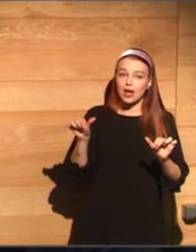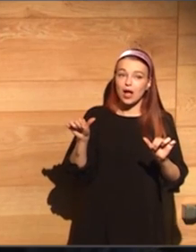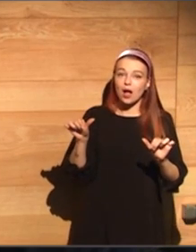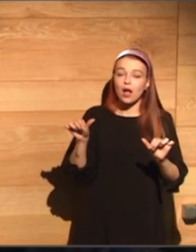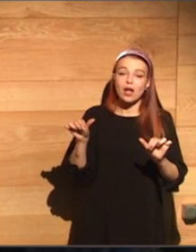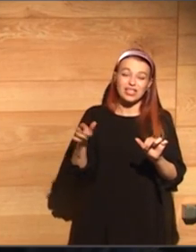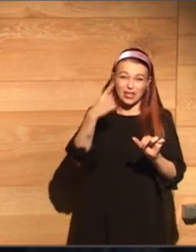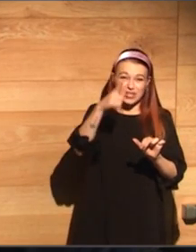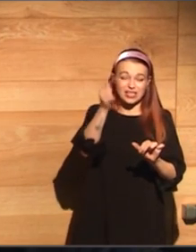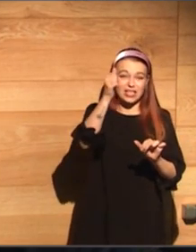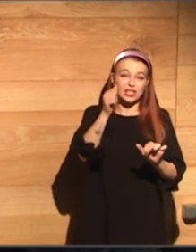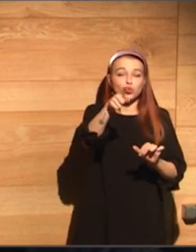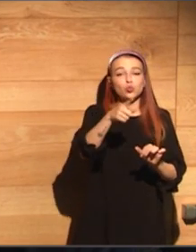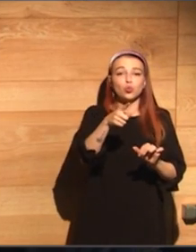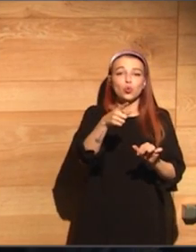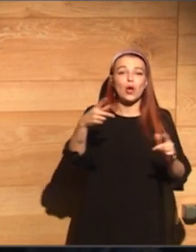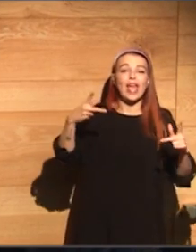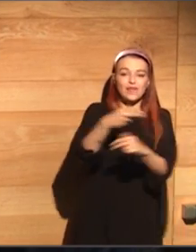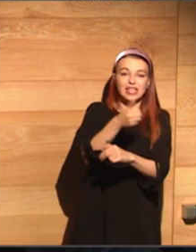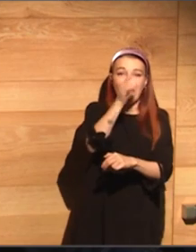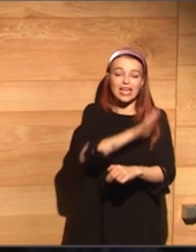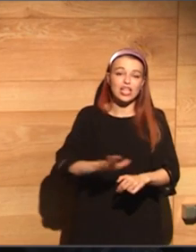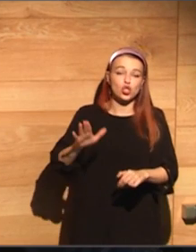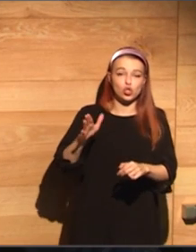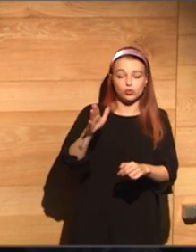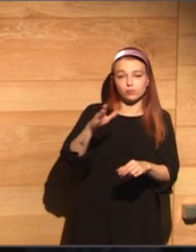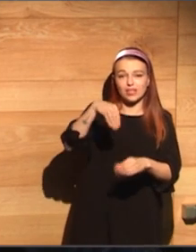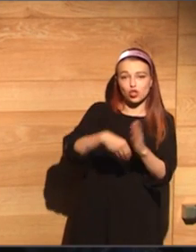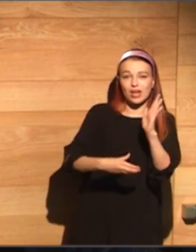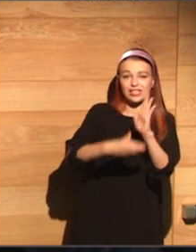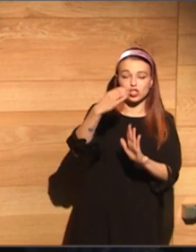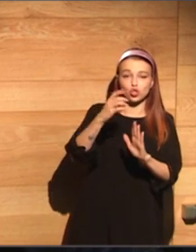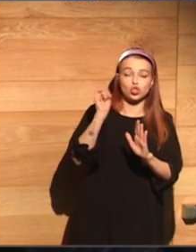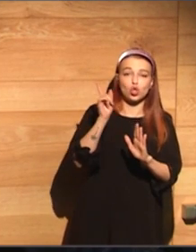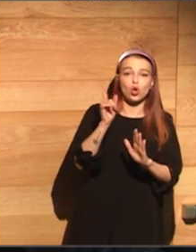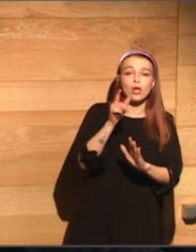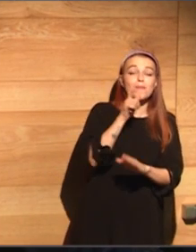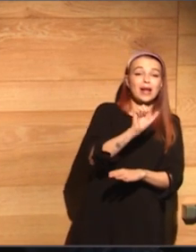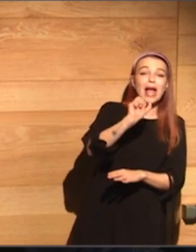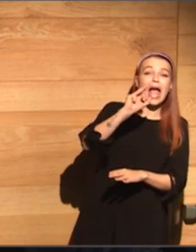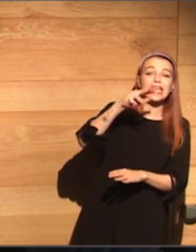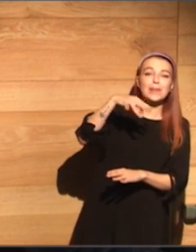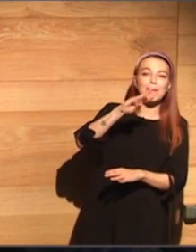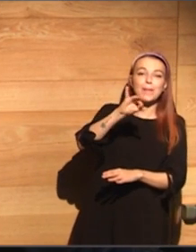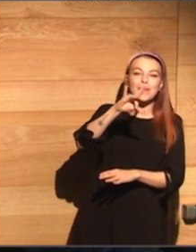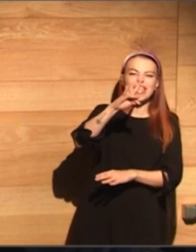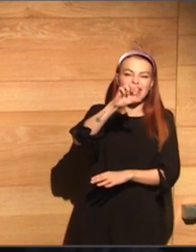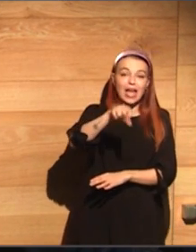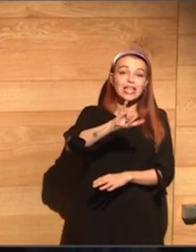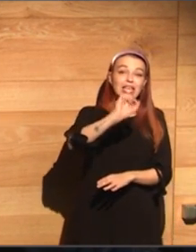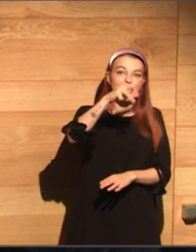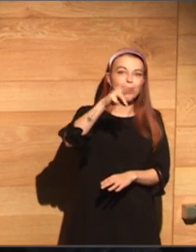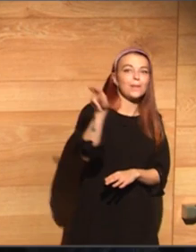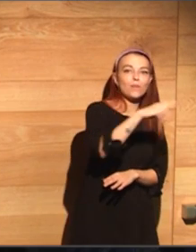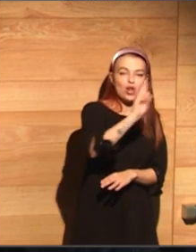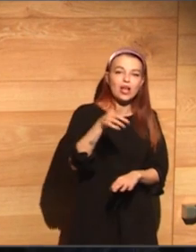de... ¡Qué bueno eso es! Eso es muy gracioso. ¡Qué bueno! Y entonces ponía pidan que los niños viajen solos. Tenía una cosa muy graciosa, que es que si no se podía subir hasta los 10